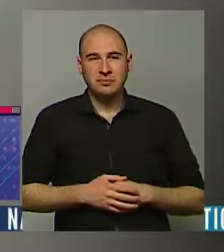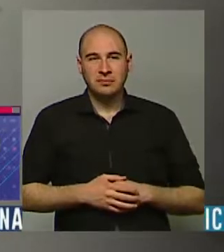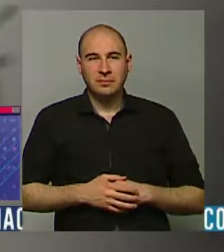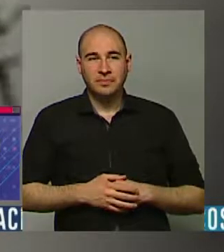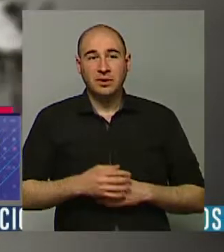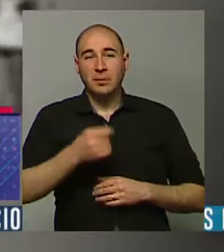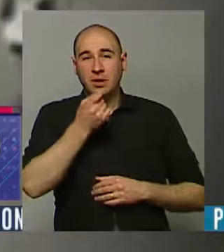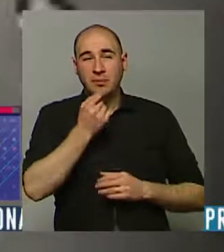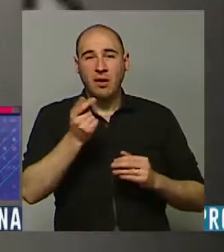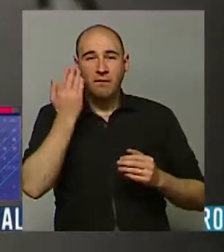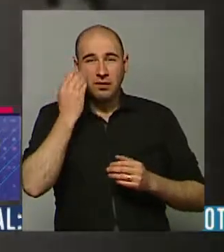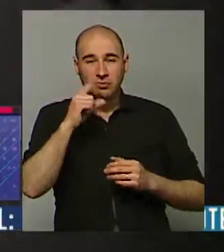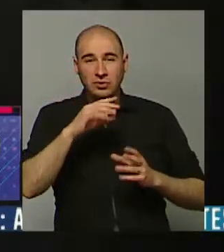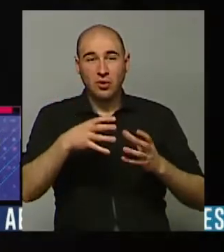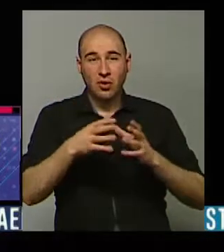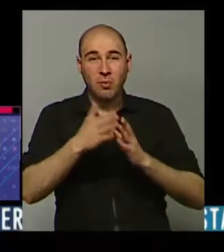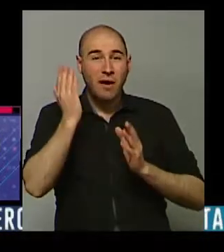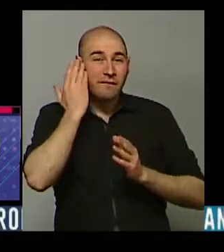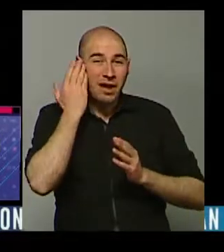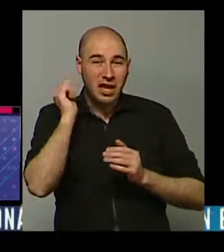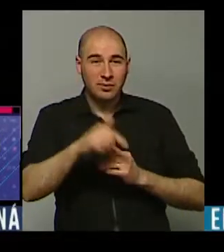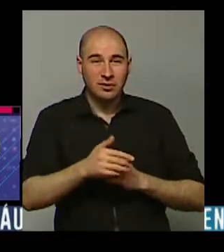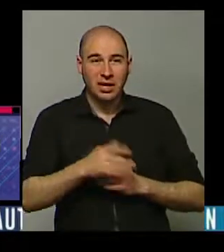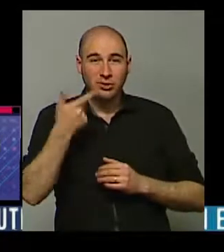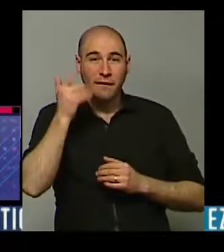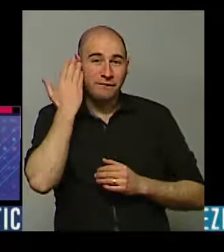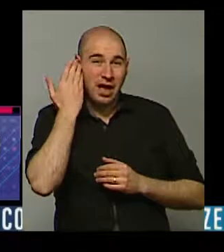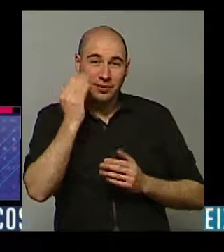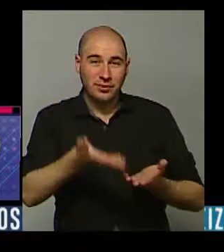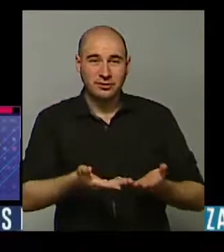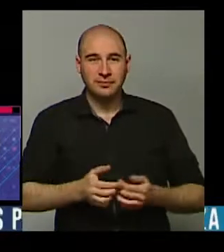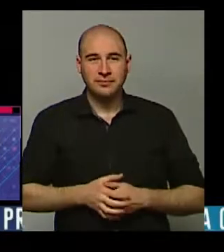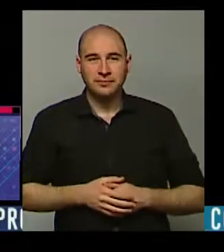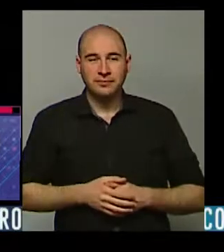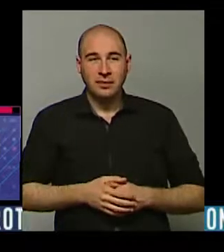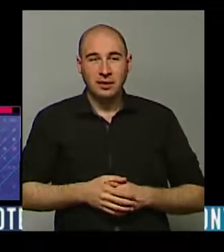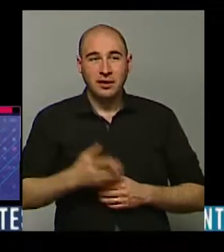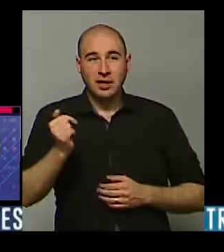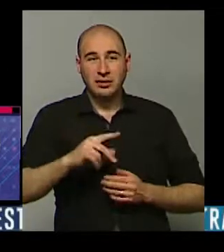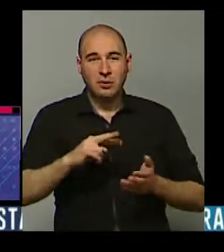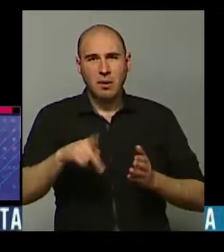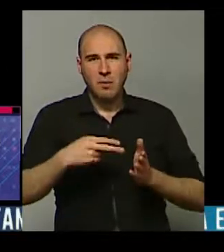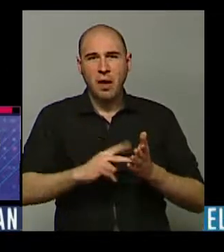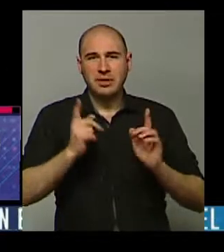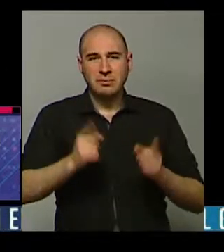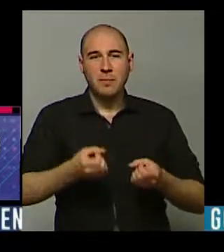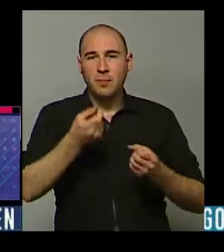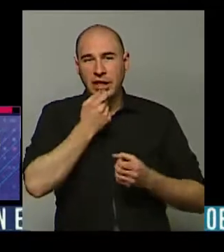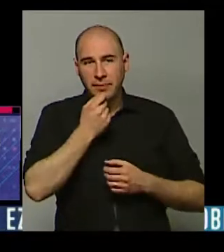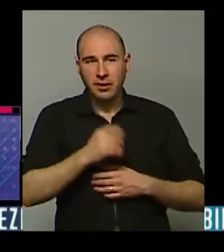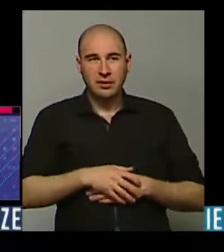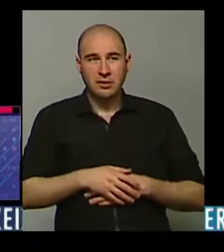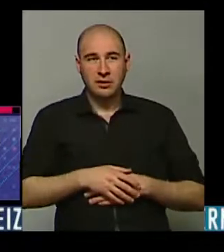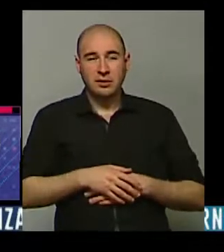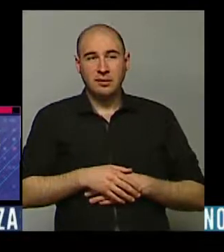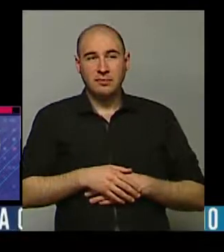fíjate, por una red social, lo están haciendo por un grupo en Facebook, ¿eh? O sea, esto es de Facebook directamente. Y esto puede terminar en tragedia también, porque imagínate, si